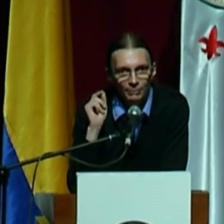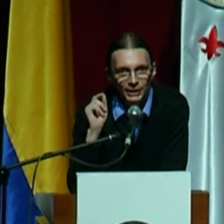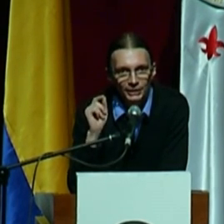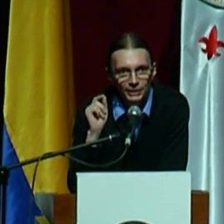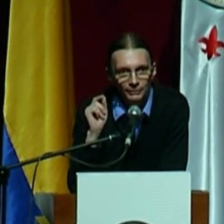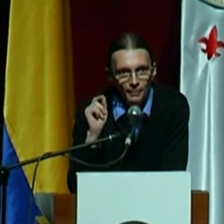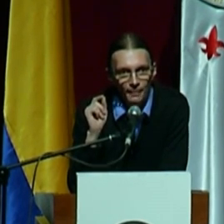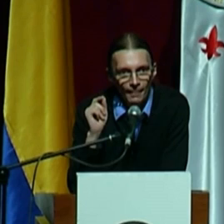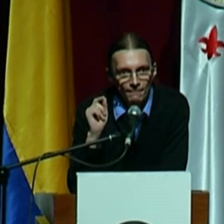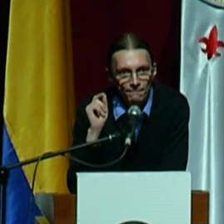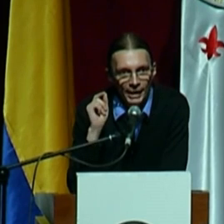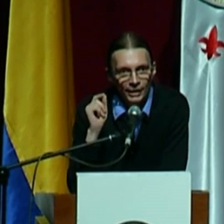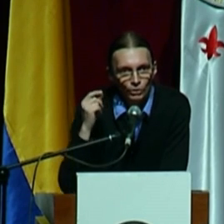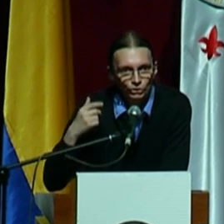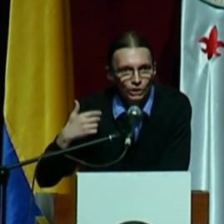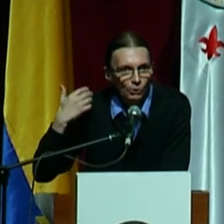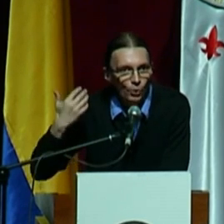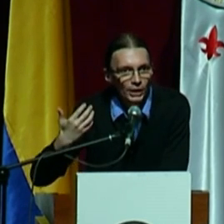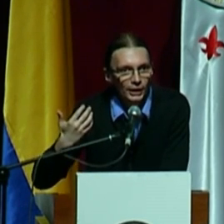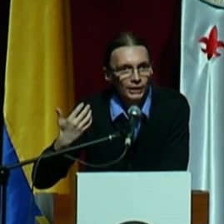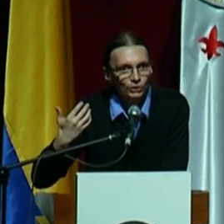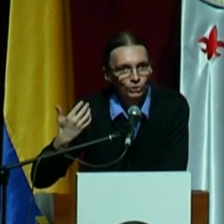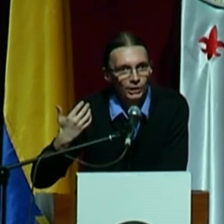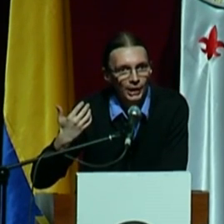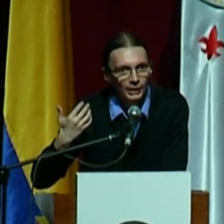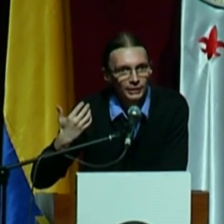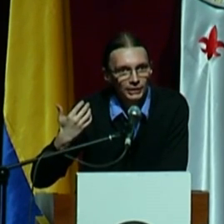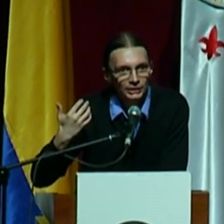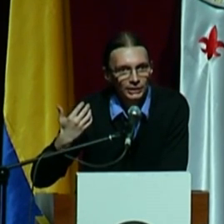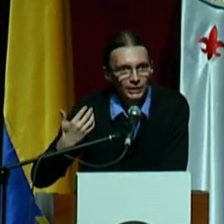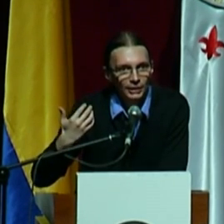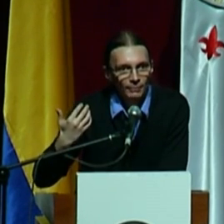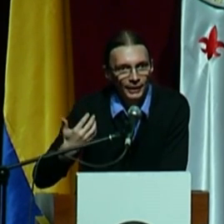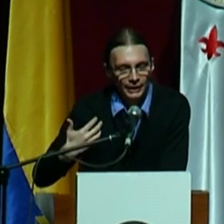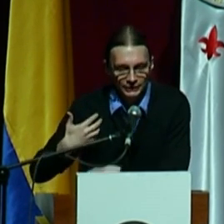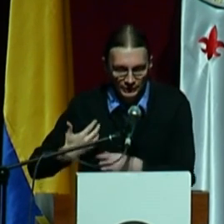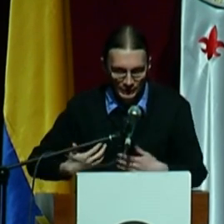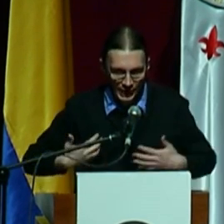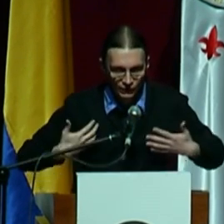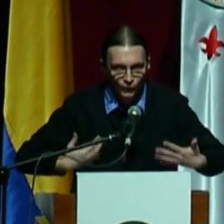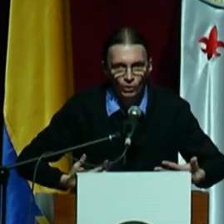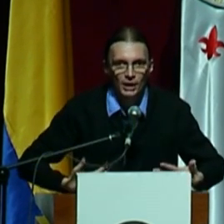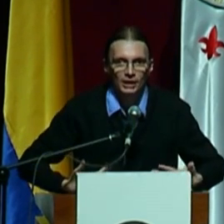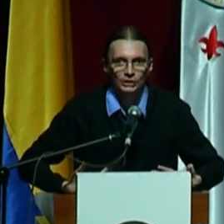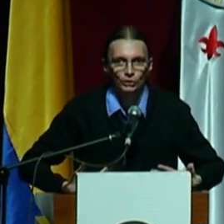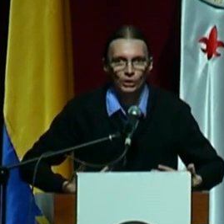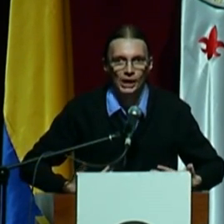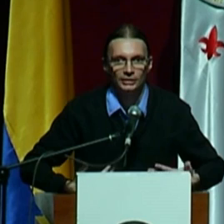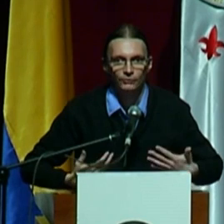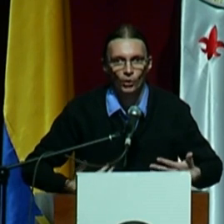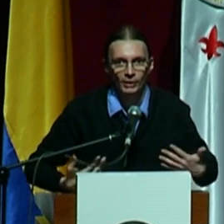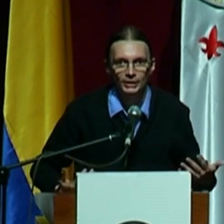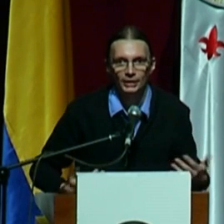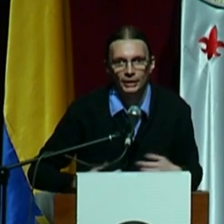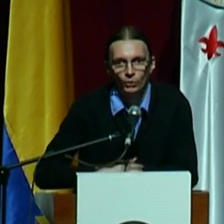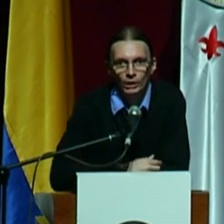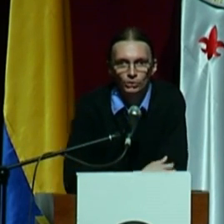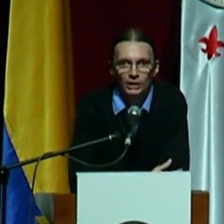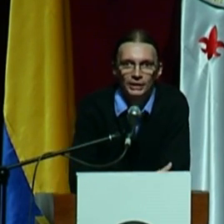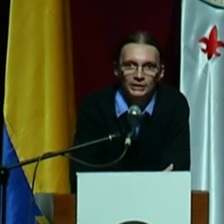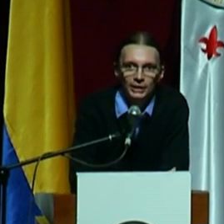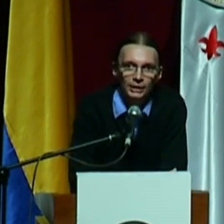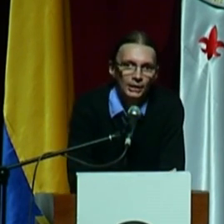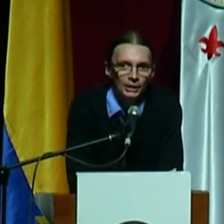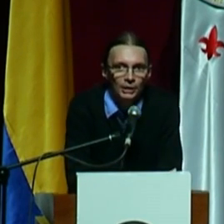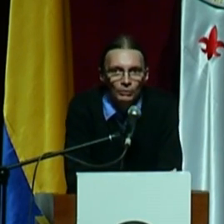de herramienta para contribuir a la sociedad, ¿sí?, para transformar la sociedad de forma tal que